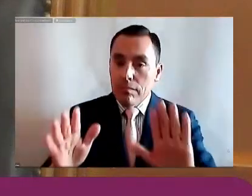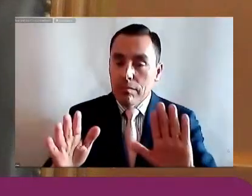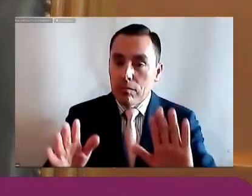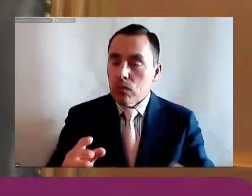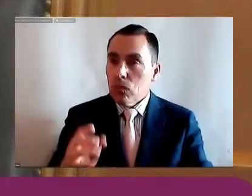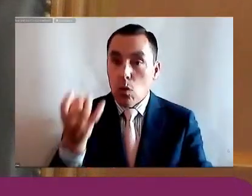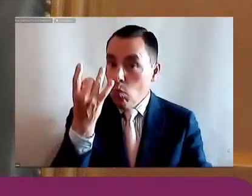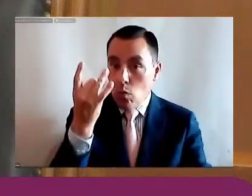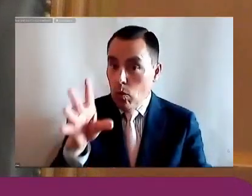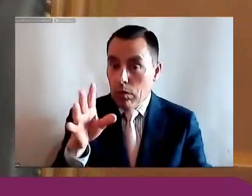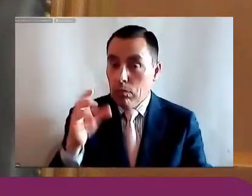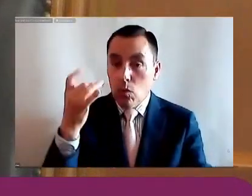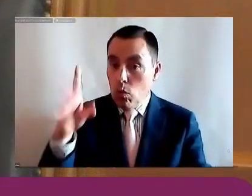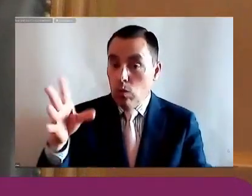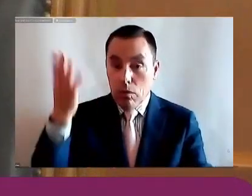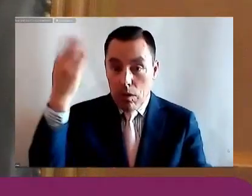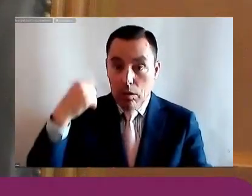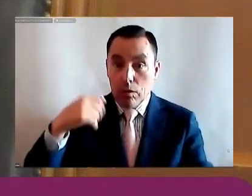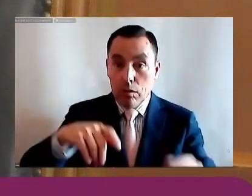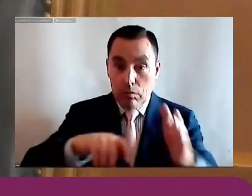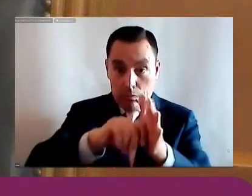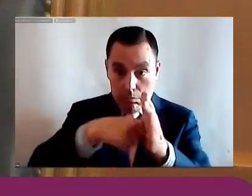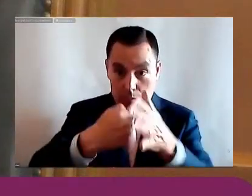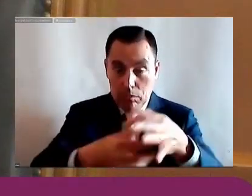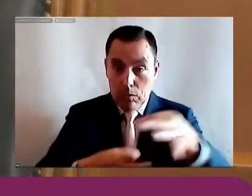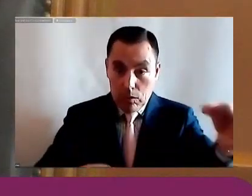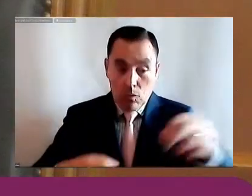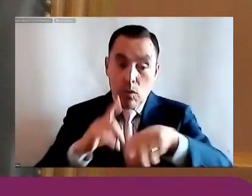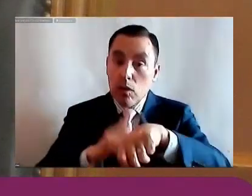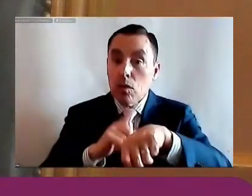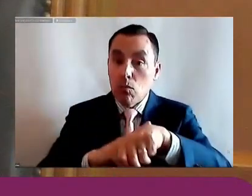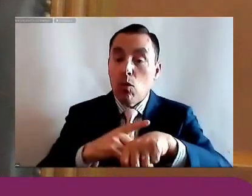límites que imponía el contrato de tiempo y de espacio